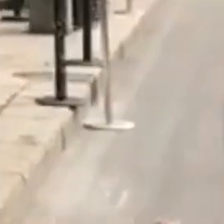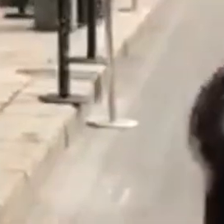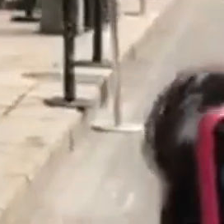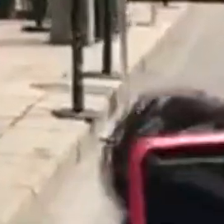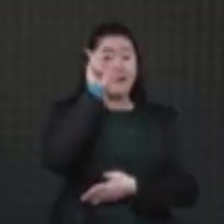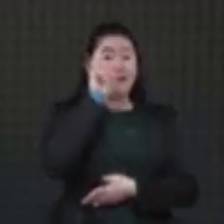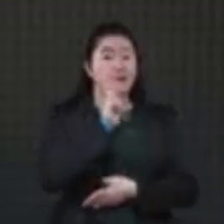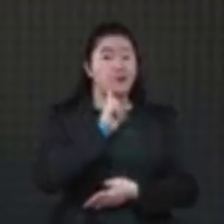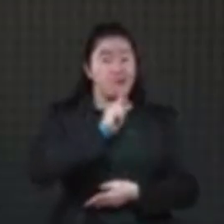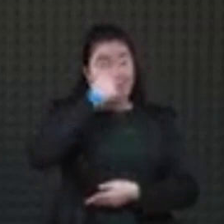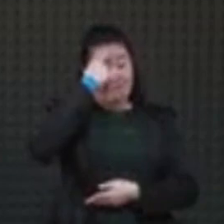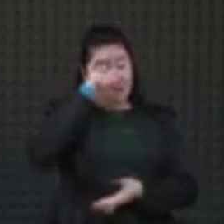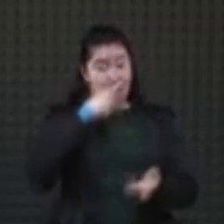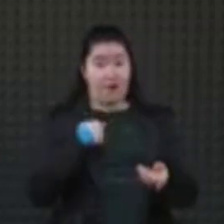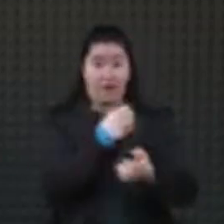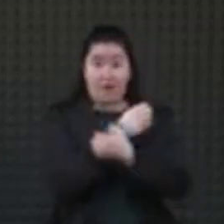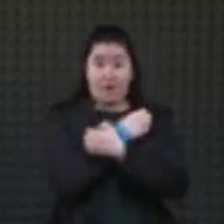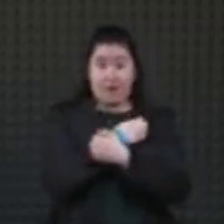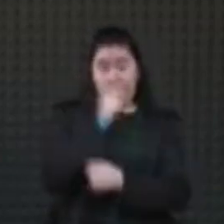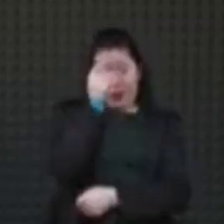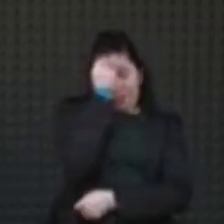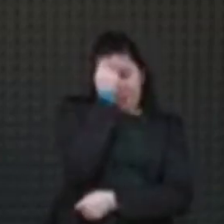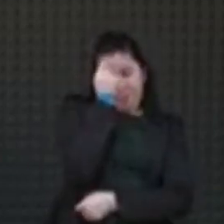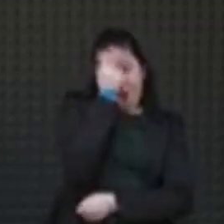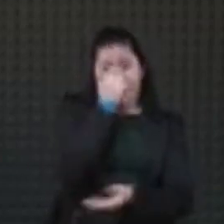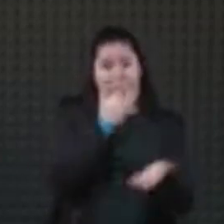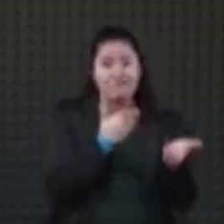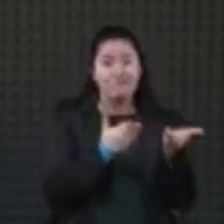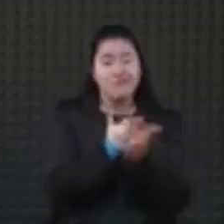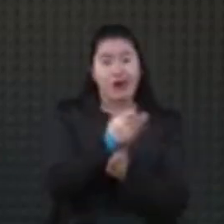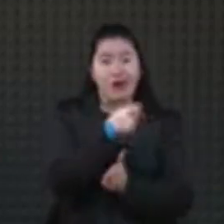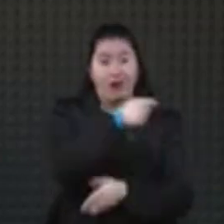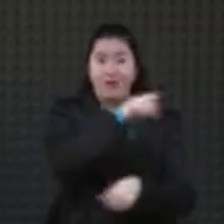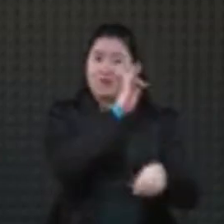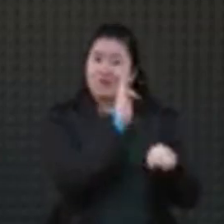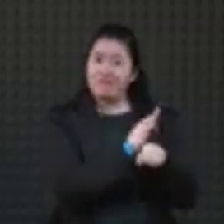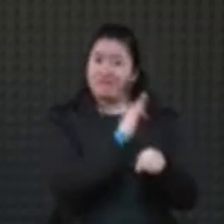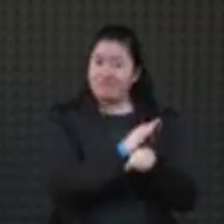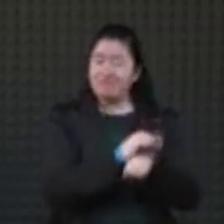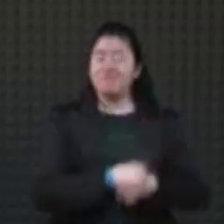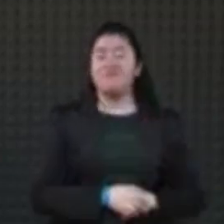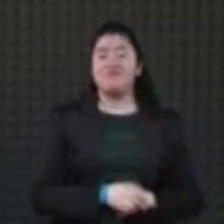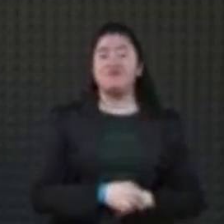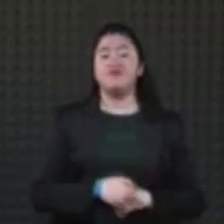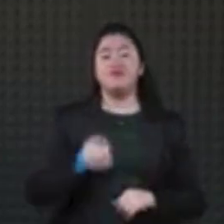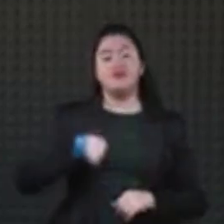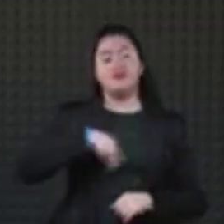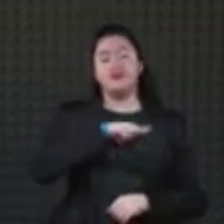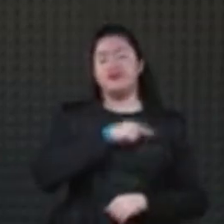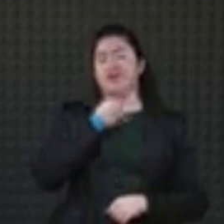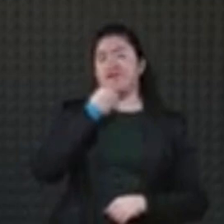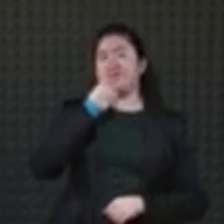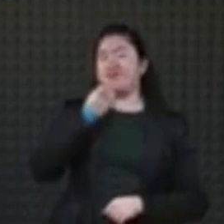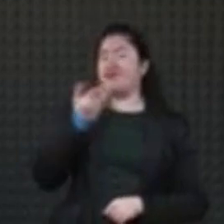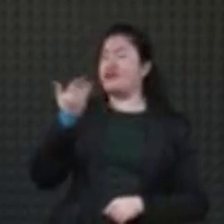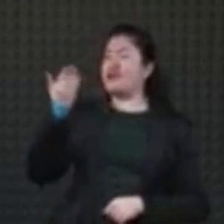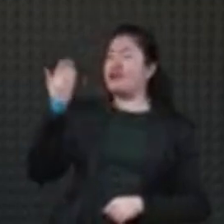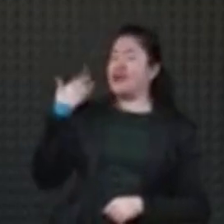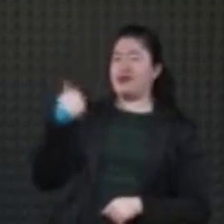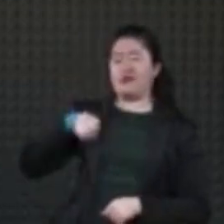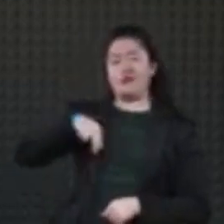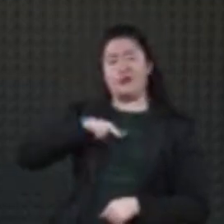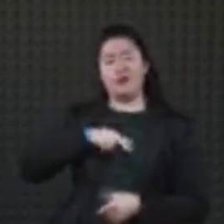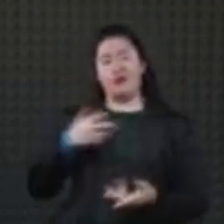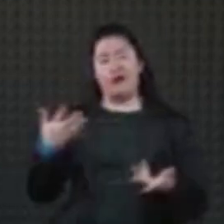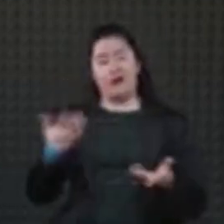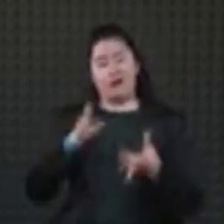por 14 monumentos, le faltan por instalarse la de Agustina Ramírez Heredia, Carmen Cerdán, Matilde Montoya, Sara Pérez Romero, Dolores